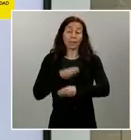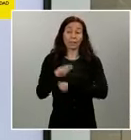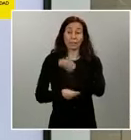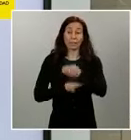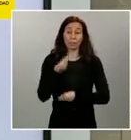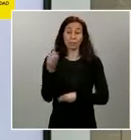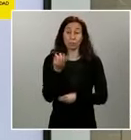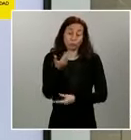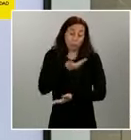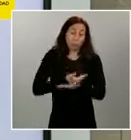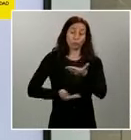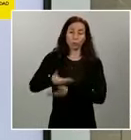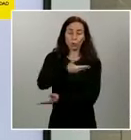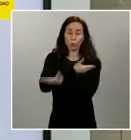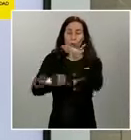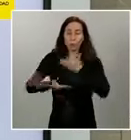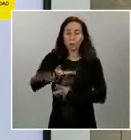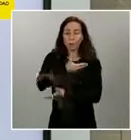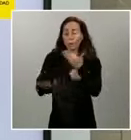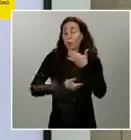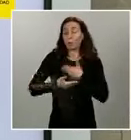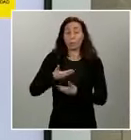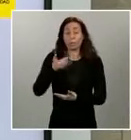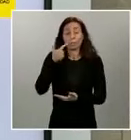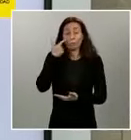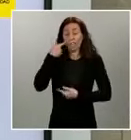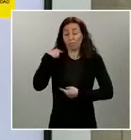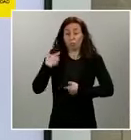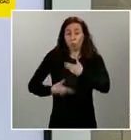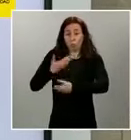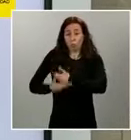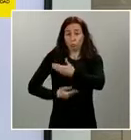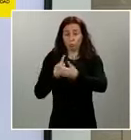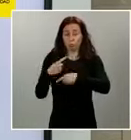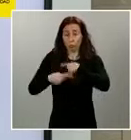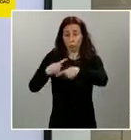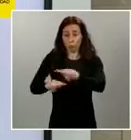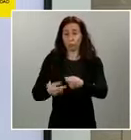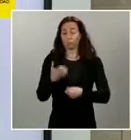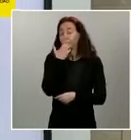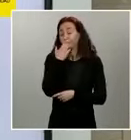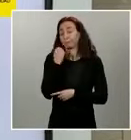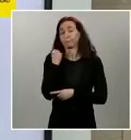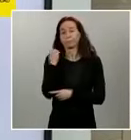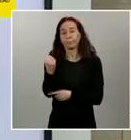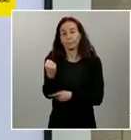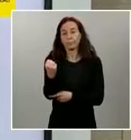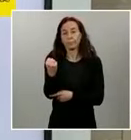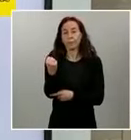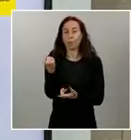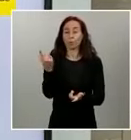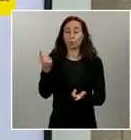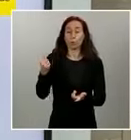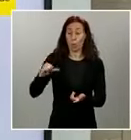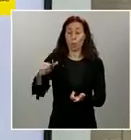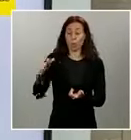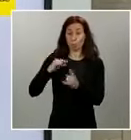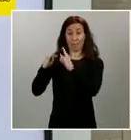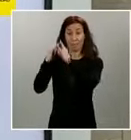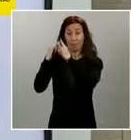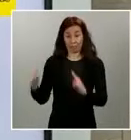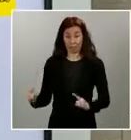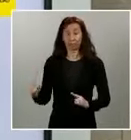colaboraciones que hacemos de una forma continuada, como puede ser el apoyo al mantenimiento de los hospitales de campaña en IFEMA y la Fira